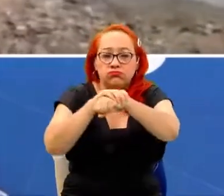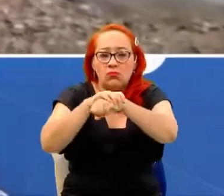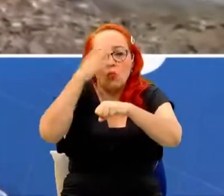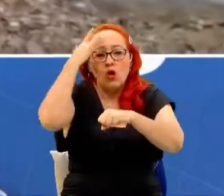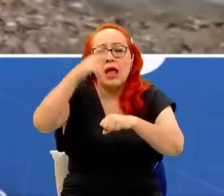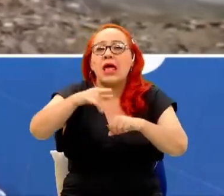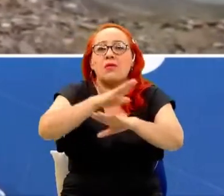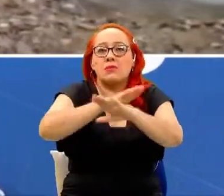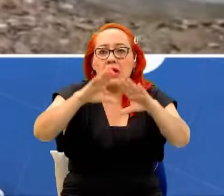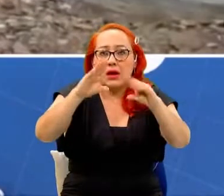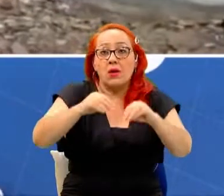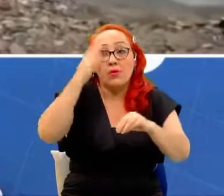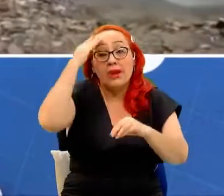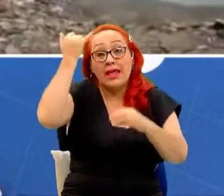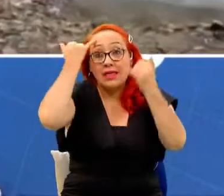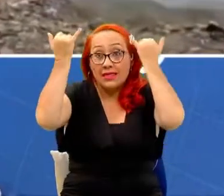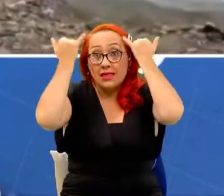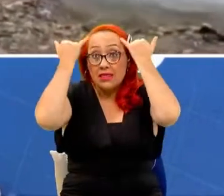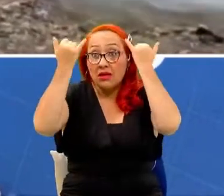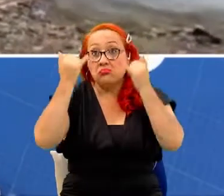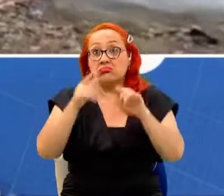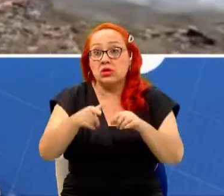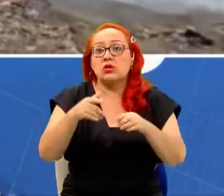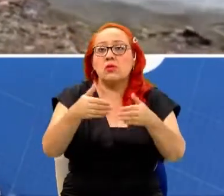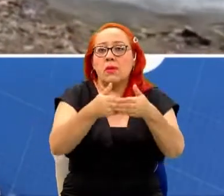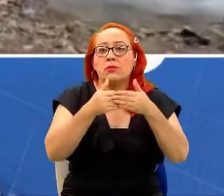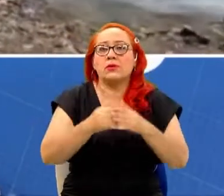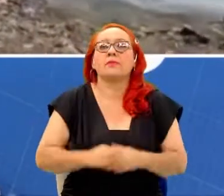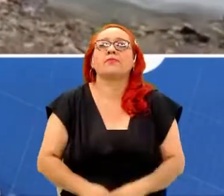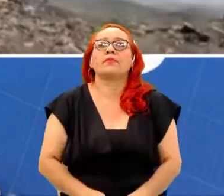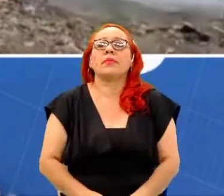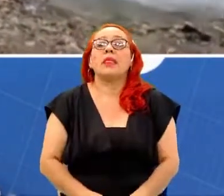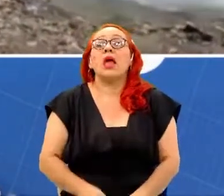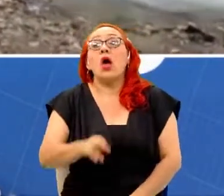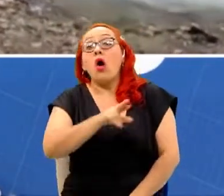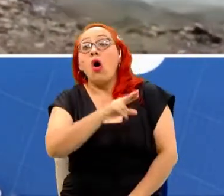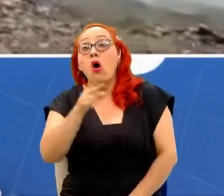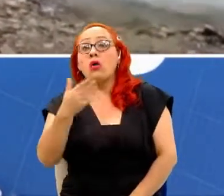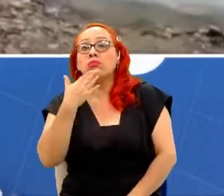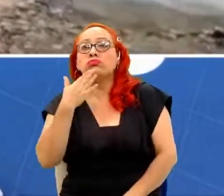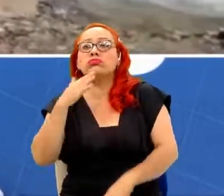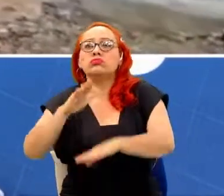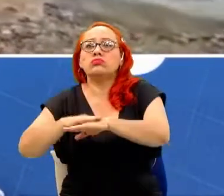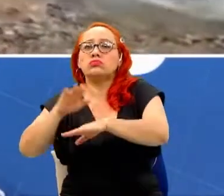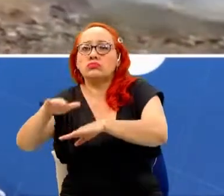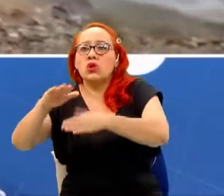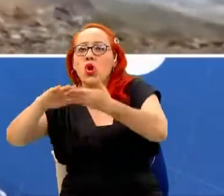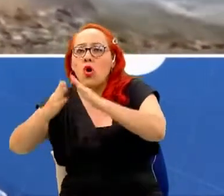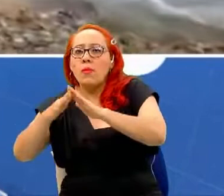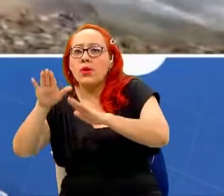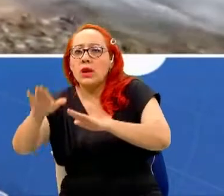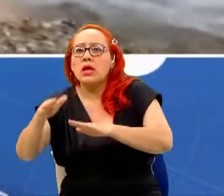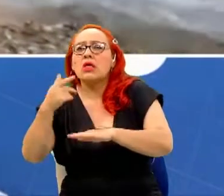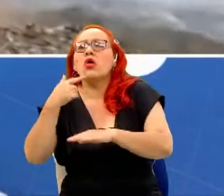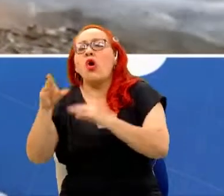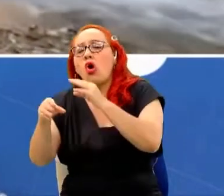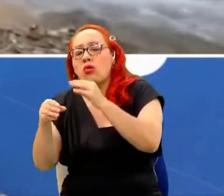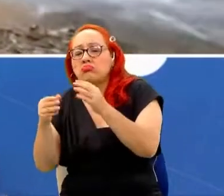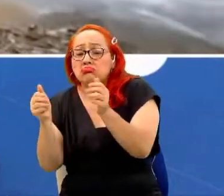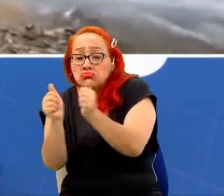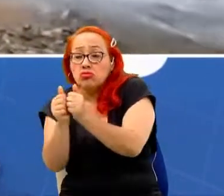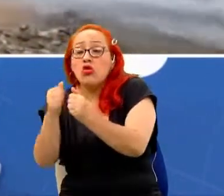estrategia número uno y la número dos también tiene que ver con una alarma comunitaria que va a manejar o se va a manejar con policía y ejército